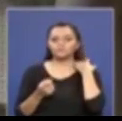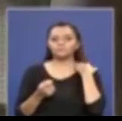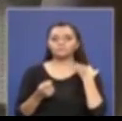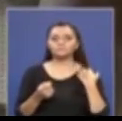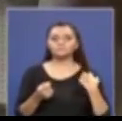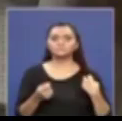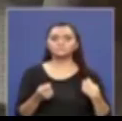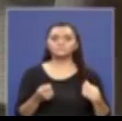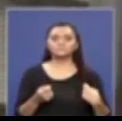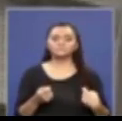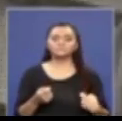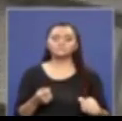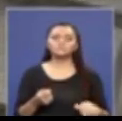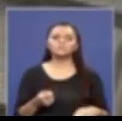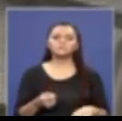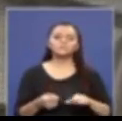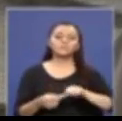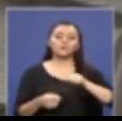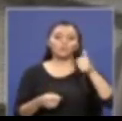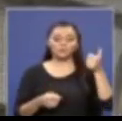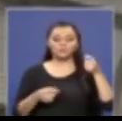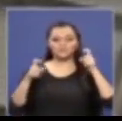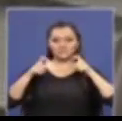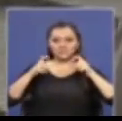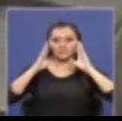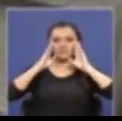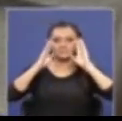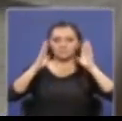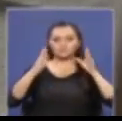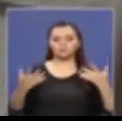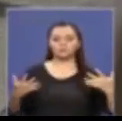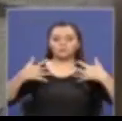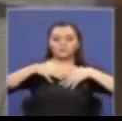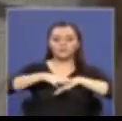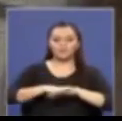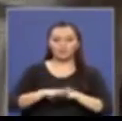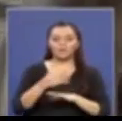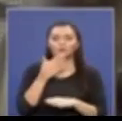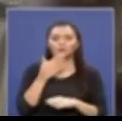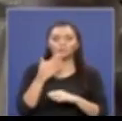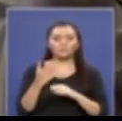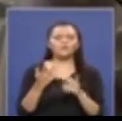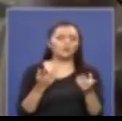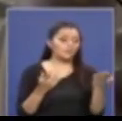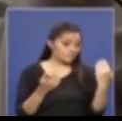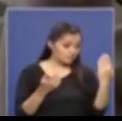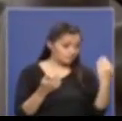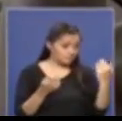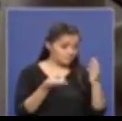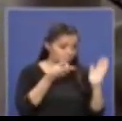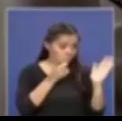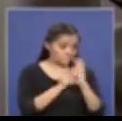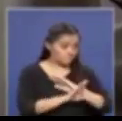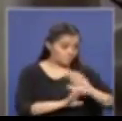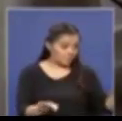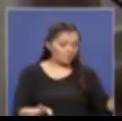Y lo que se trata de dar es atención integral a las familias de desaparecidos, ¿no?